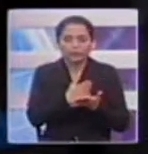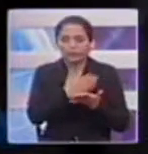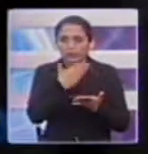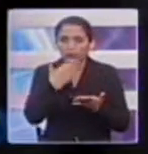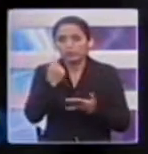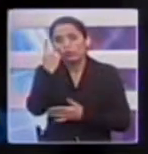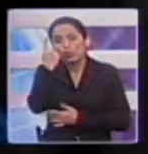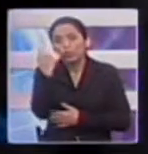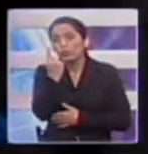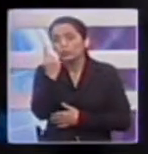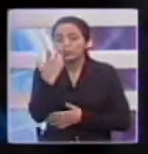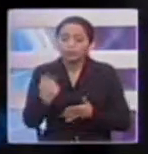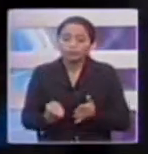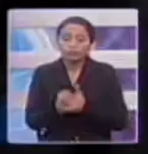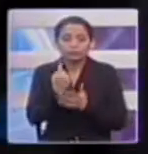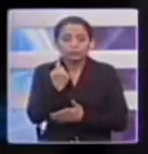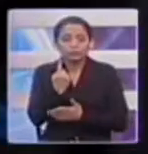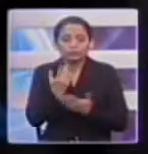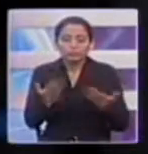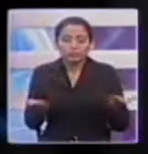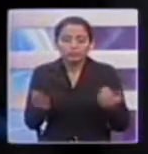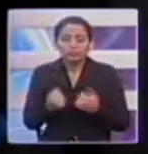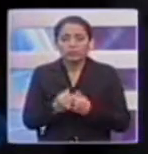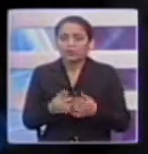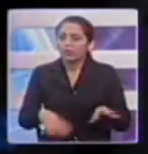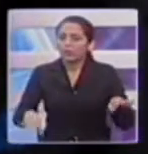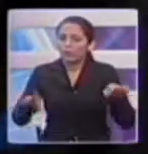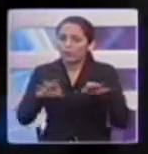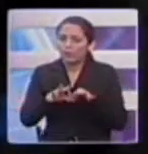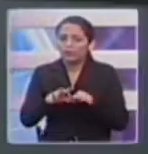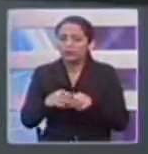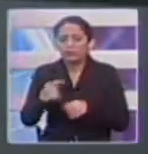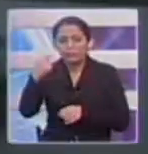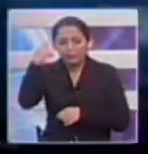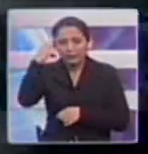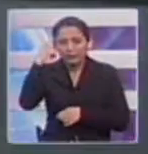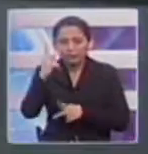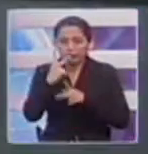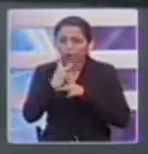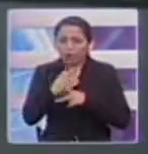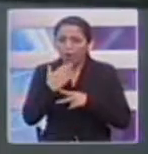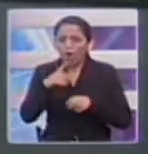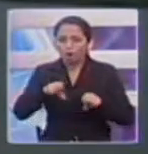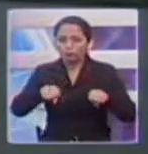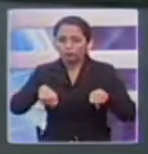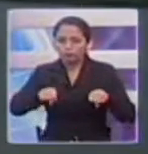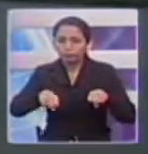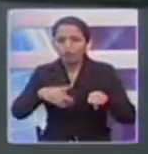encuentran como peatones o ciclistas o motociclistas nos concientizamos en cuenca' leonardo sánchez telegramas noticias